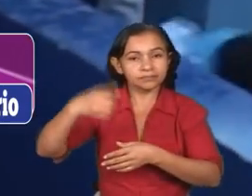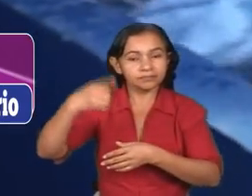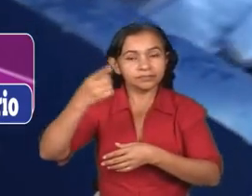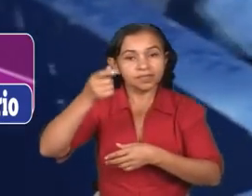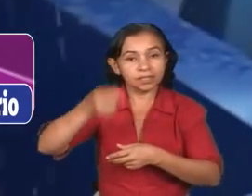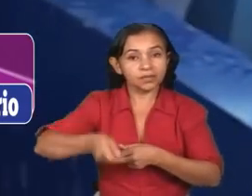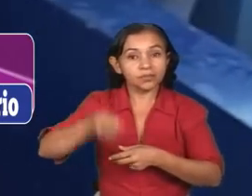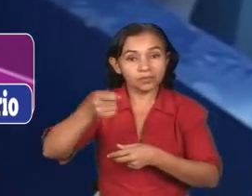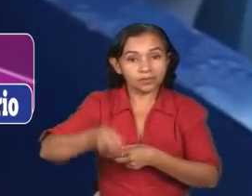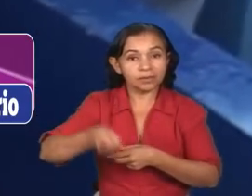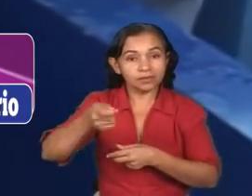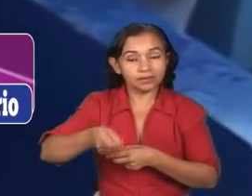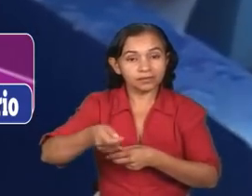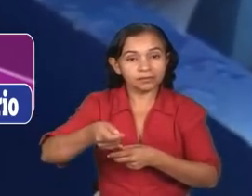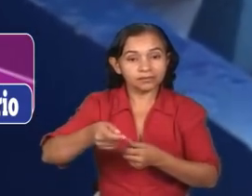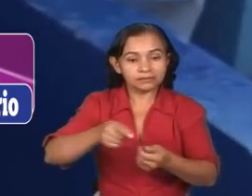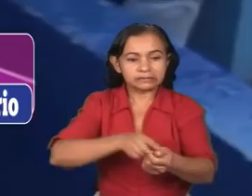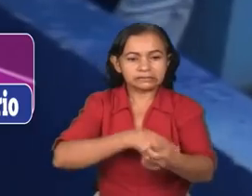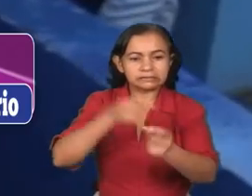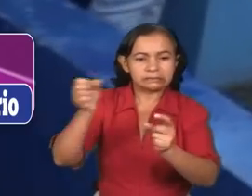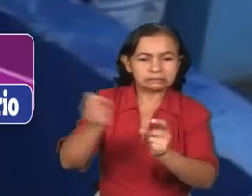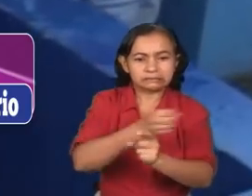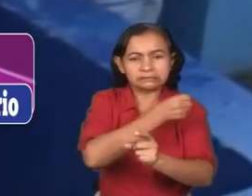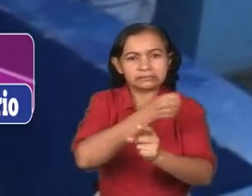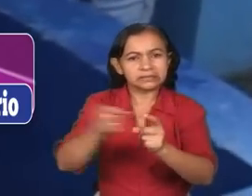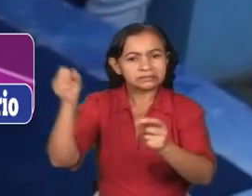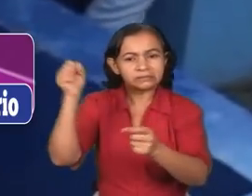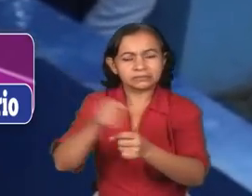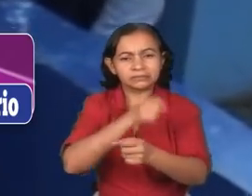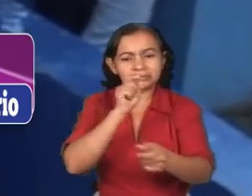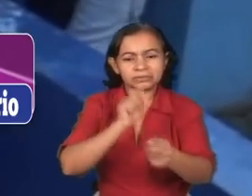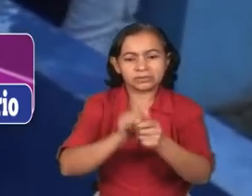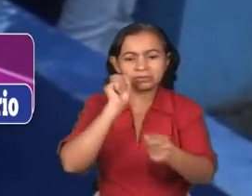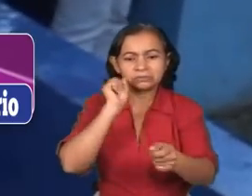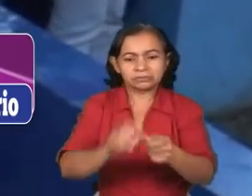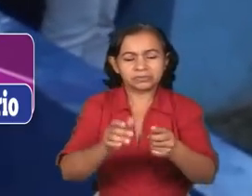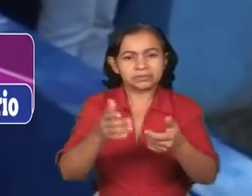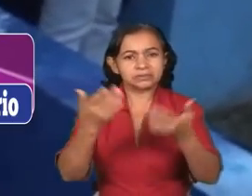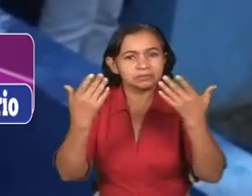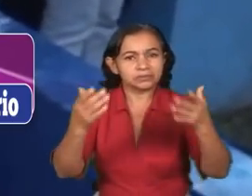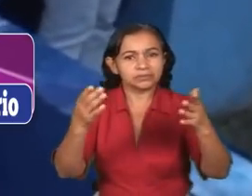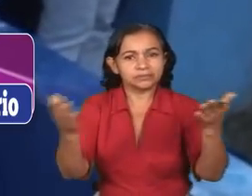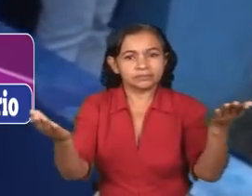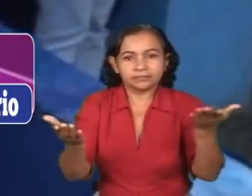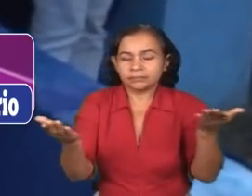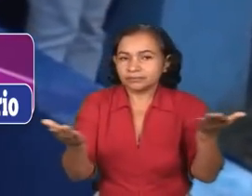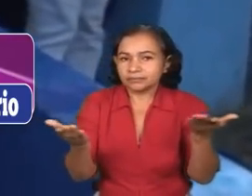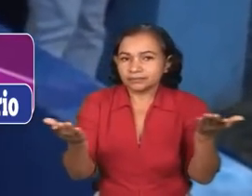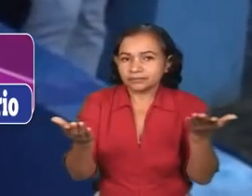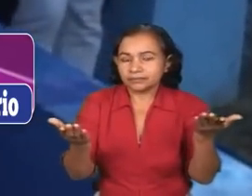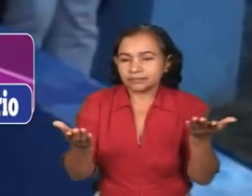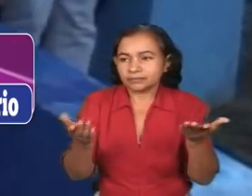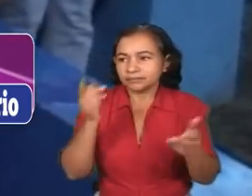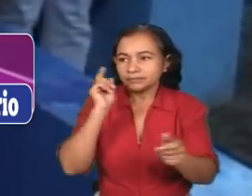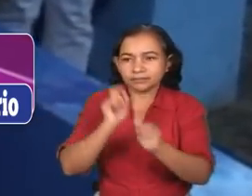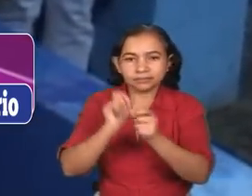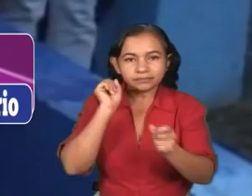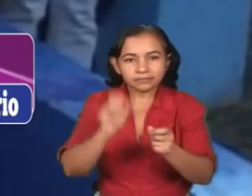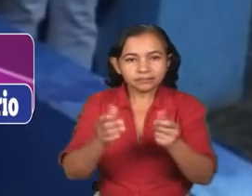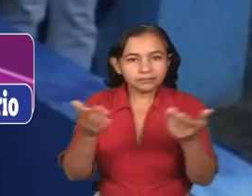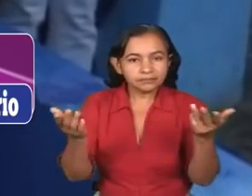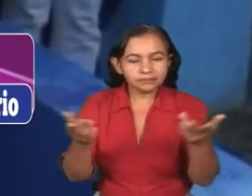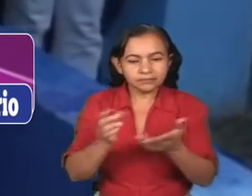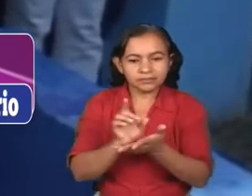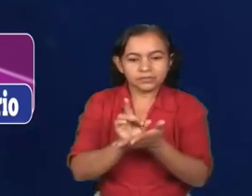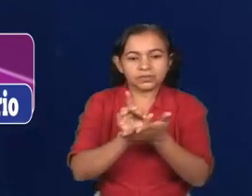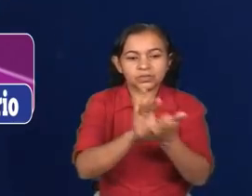¿verdad? Pero además nos torturaron, nos secuestraron, nos quemaron pozos. Es decir, era un vandalismo de